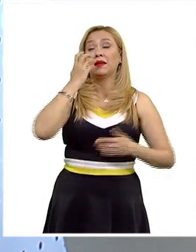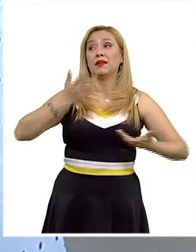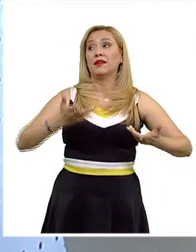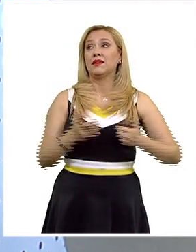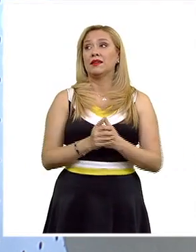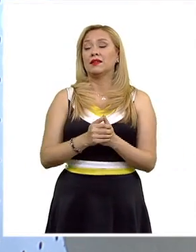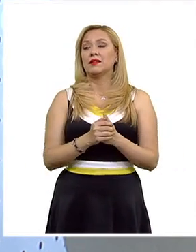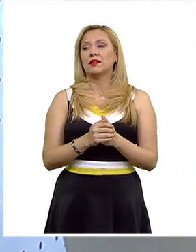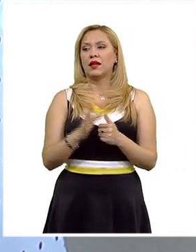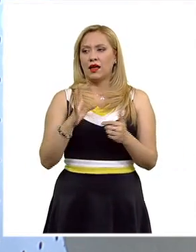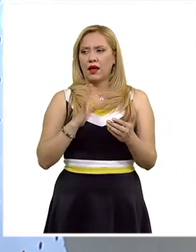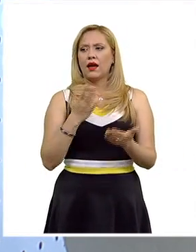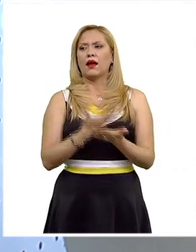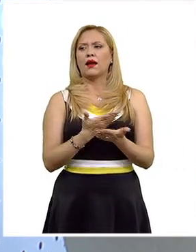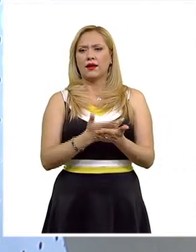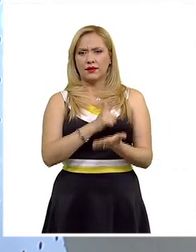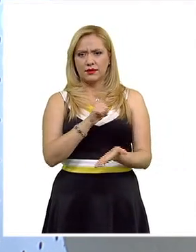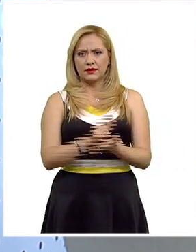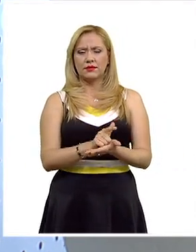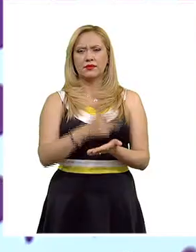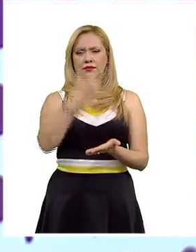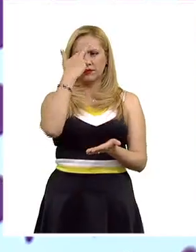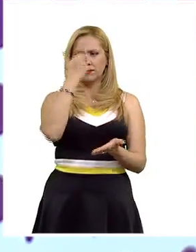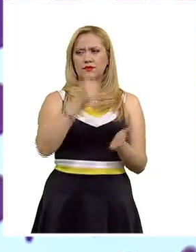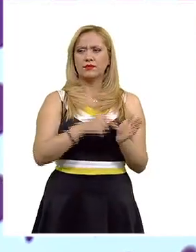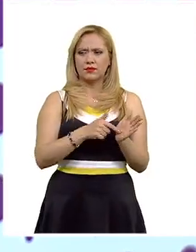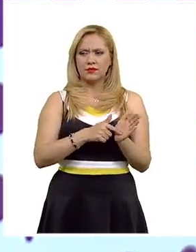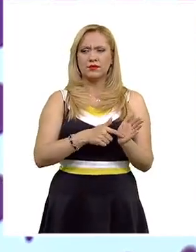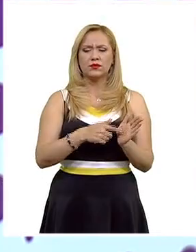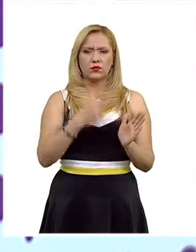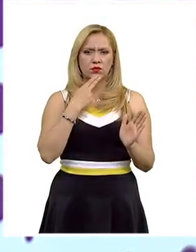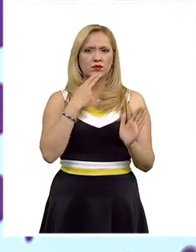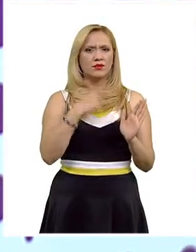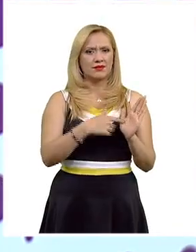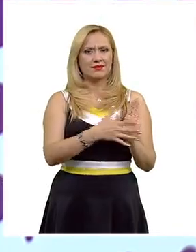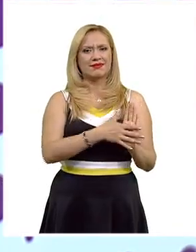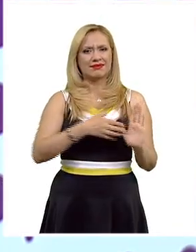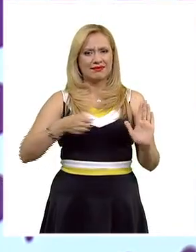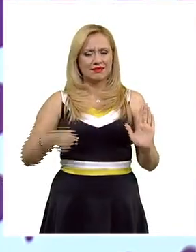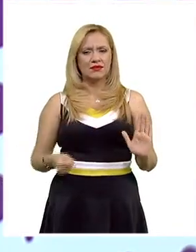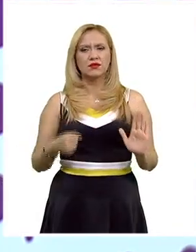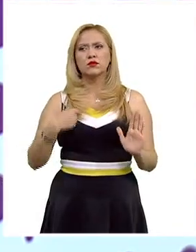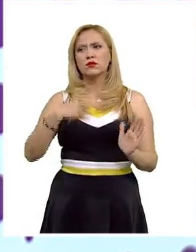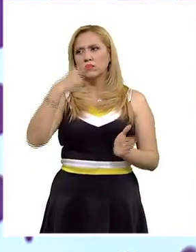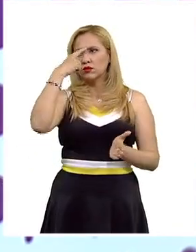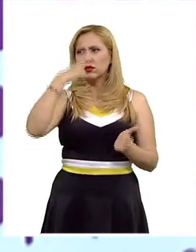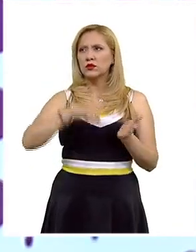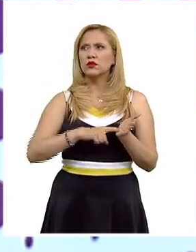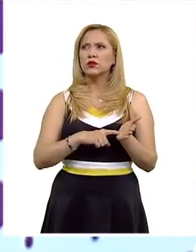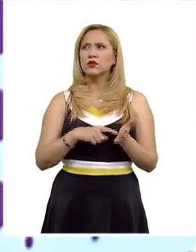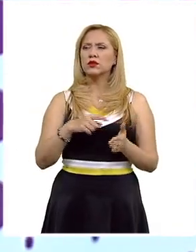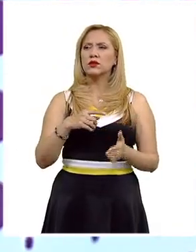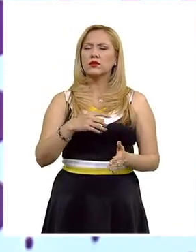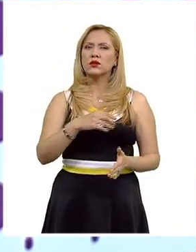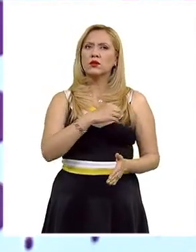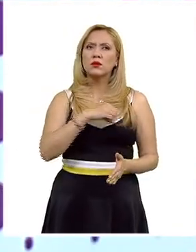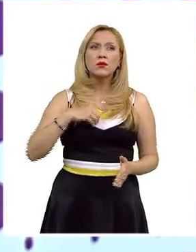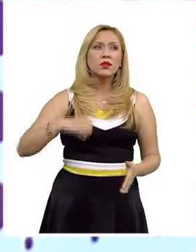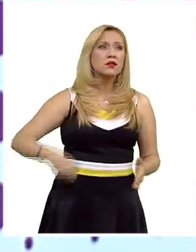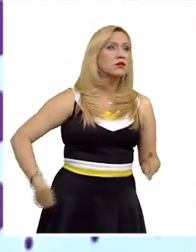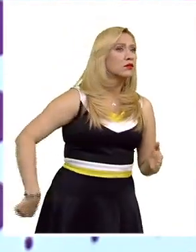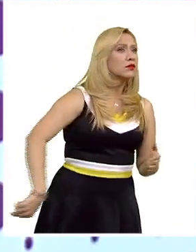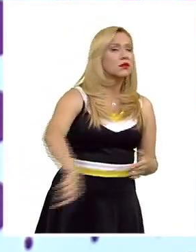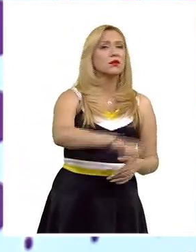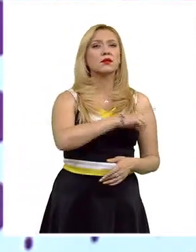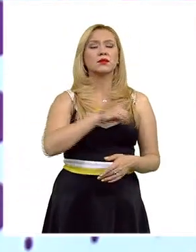de usar los mecanismos jurídicos que ya tenemos a la mano, creo que estamos obligados a ser